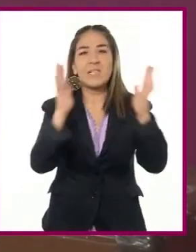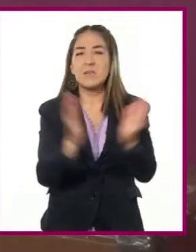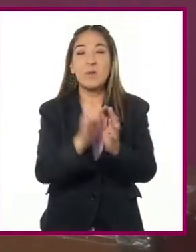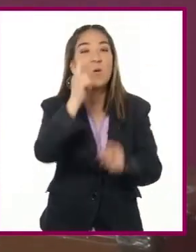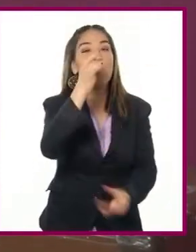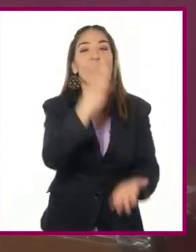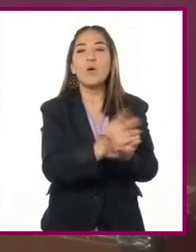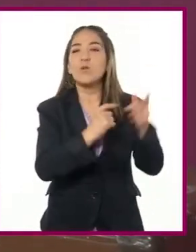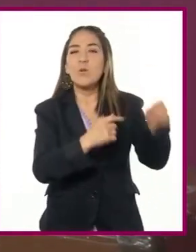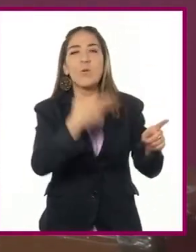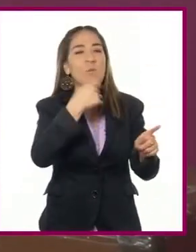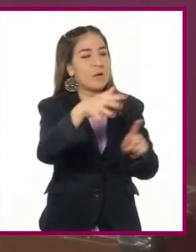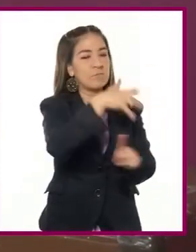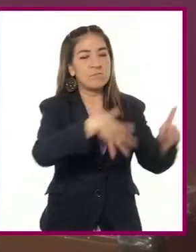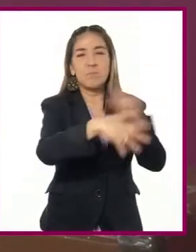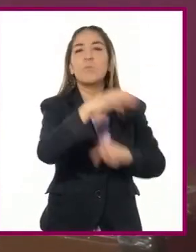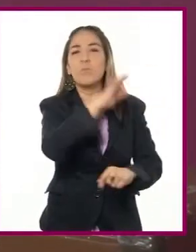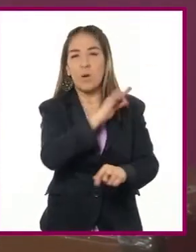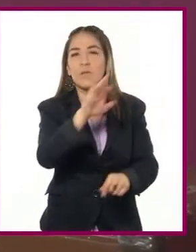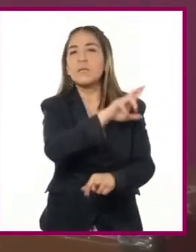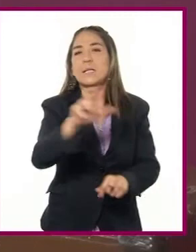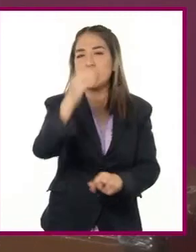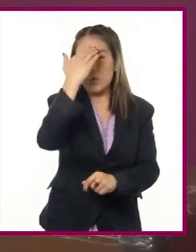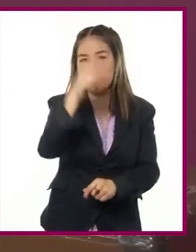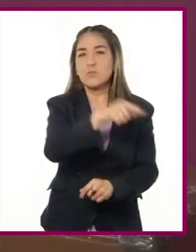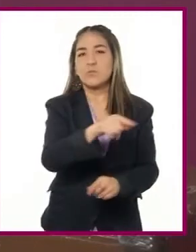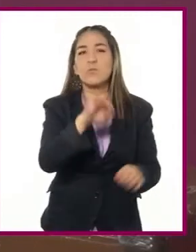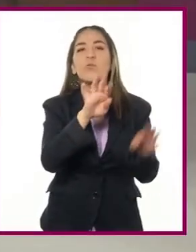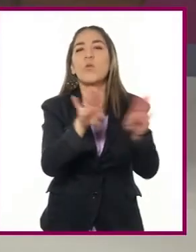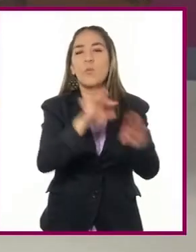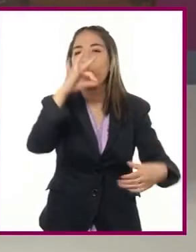los hombres como elegibles a cargos de representación popular.